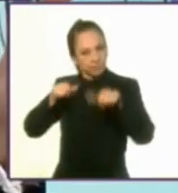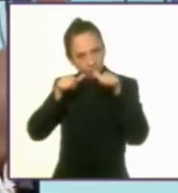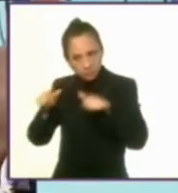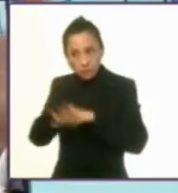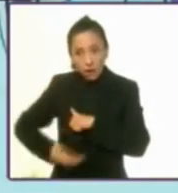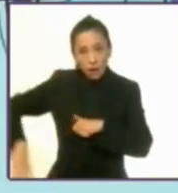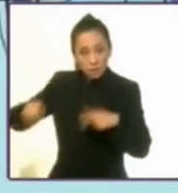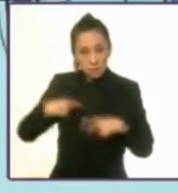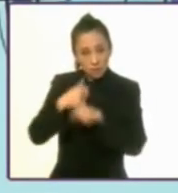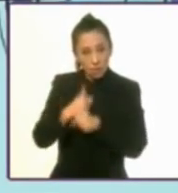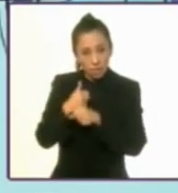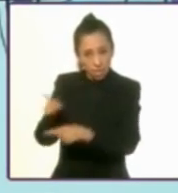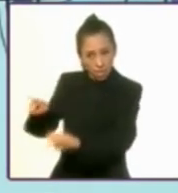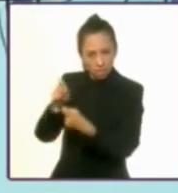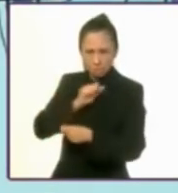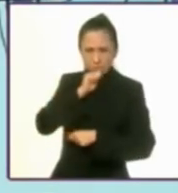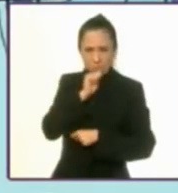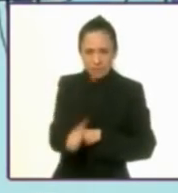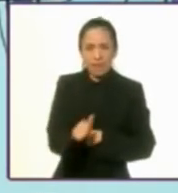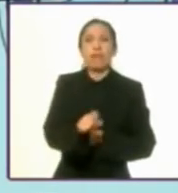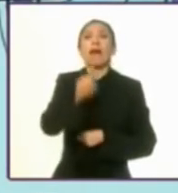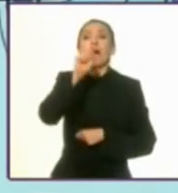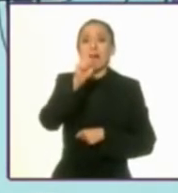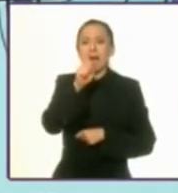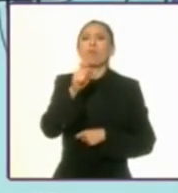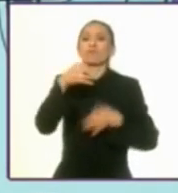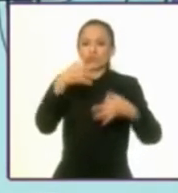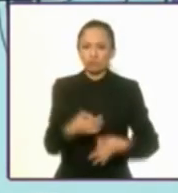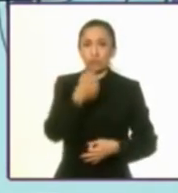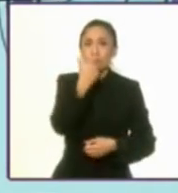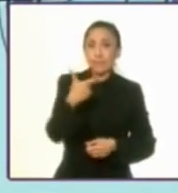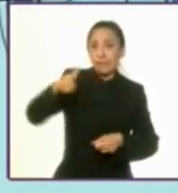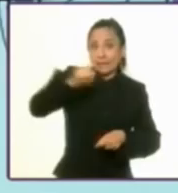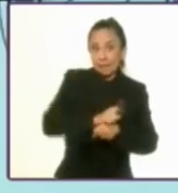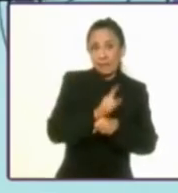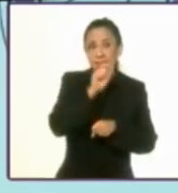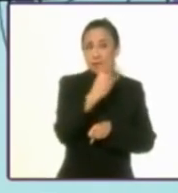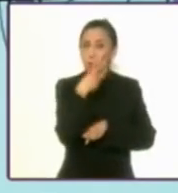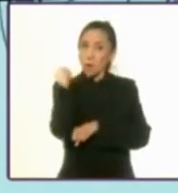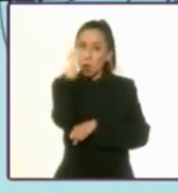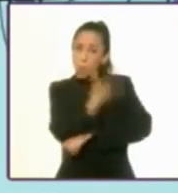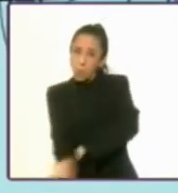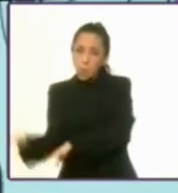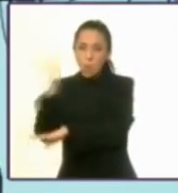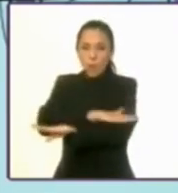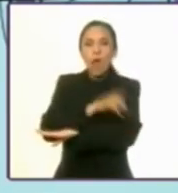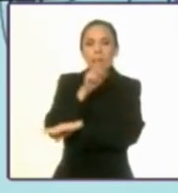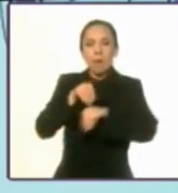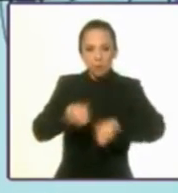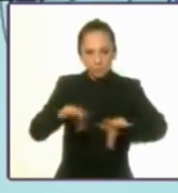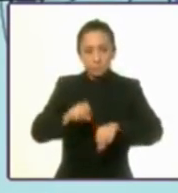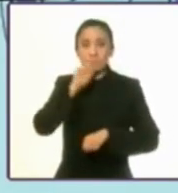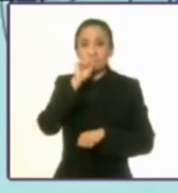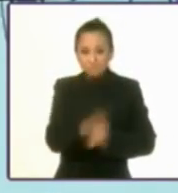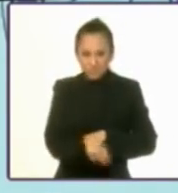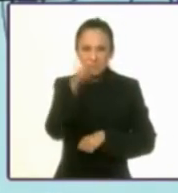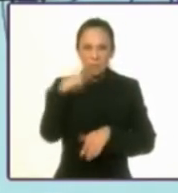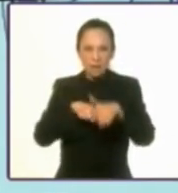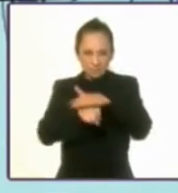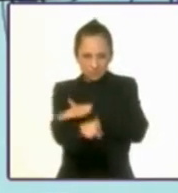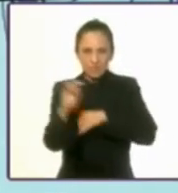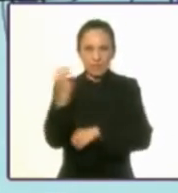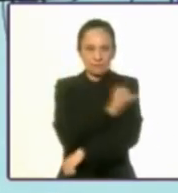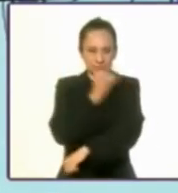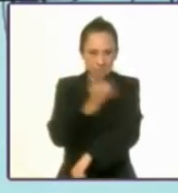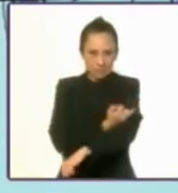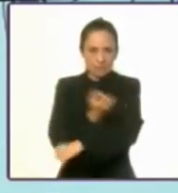garantizar agua los siete días de la semana 24 horas acuaférico para iztapalapa reducir los altos